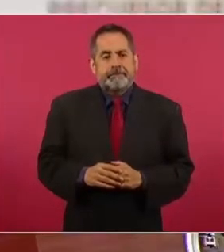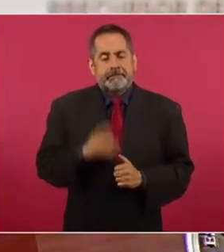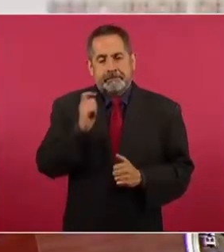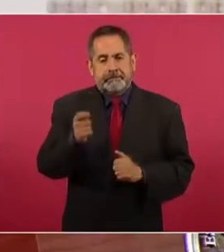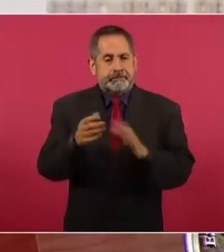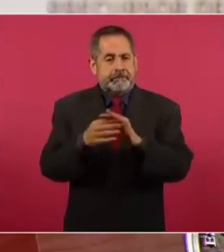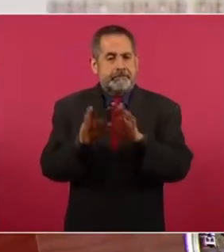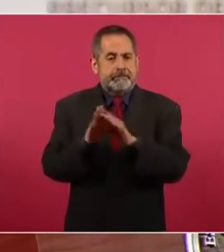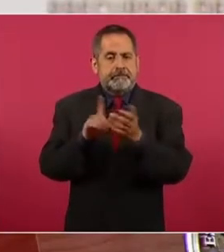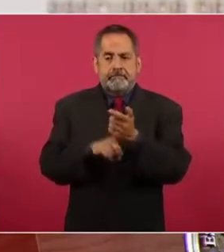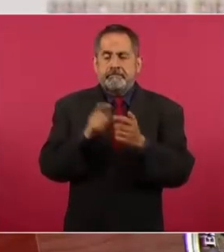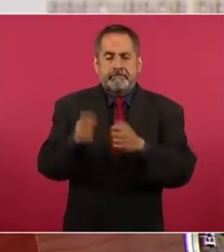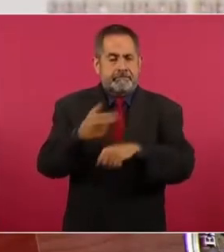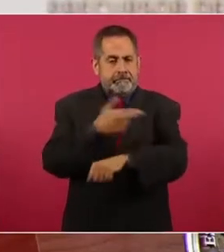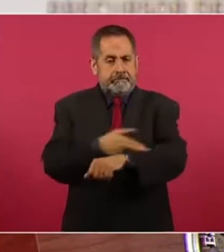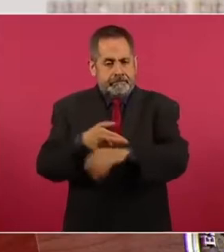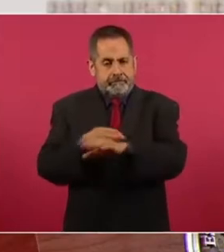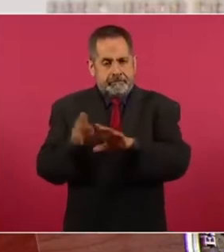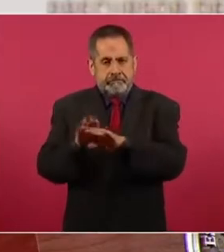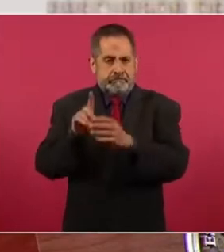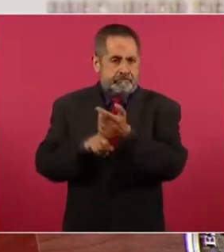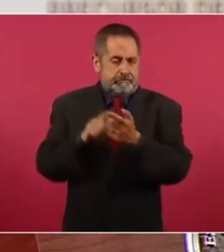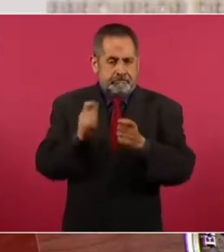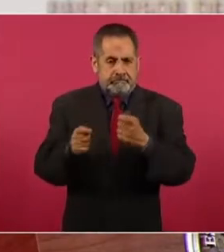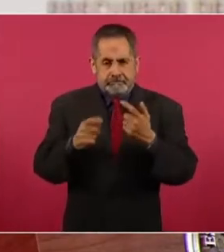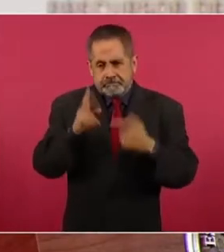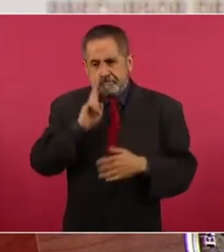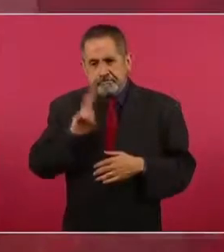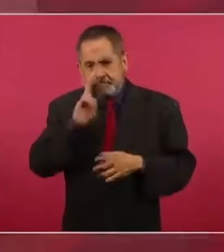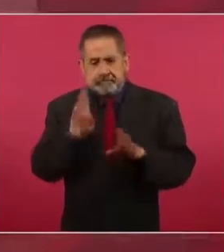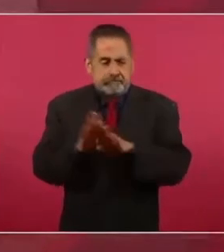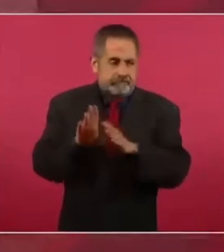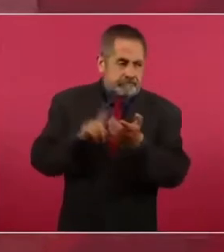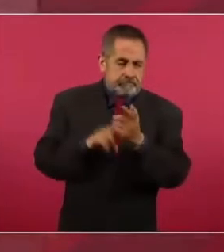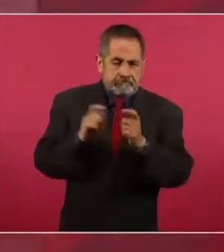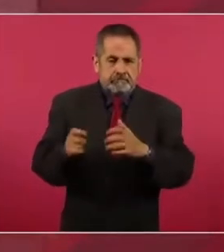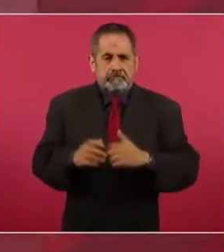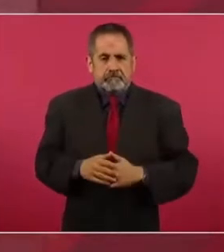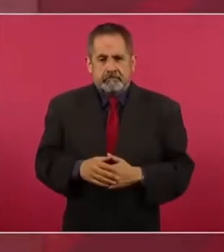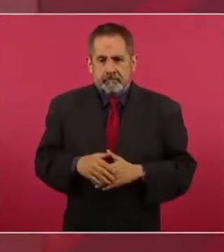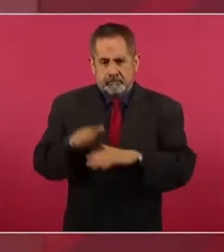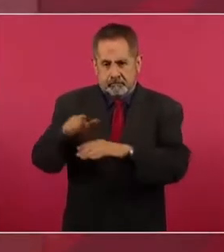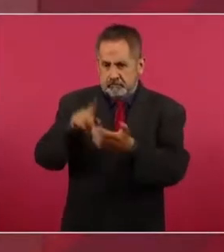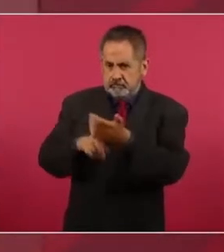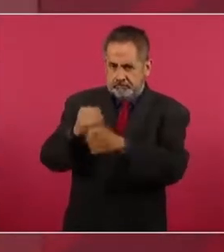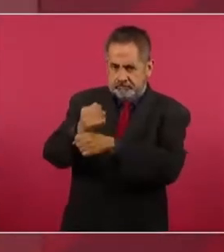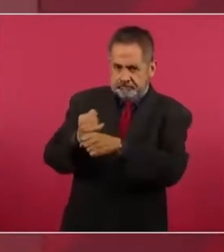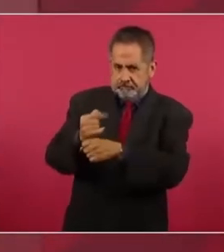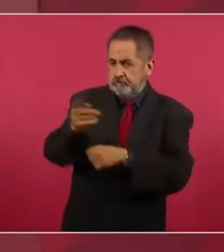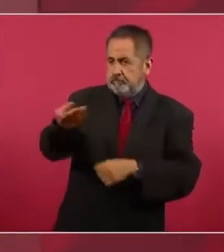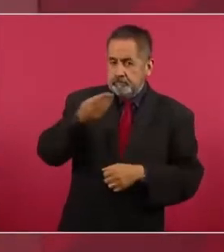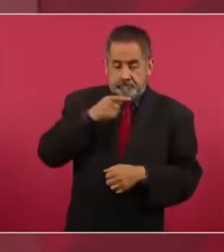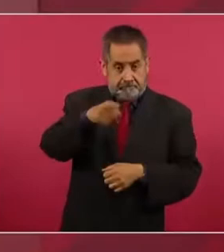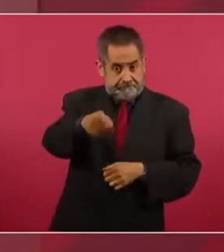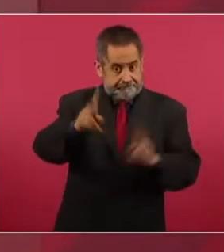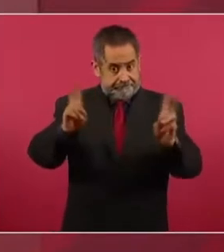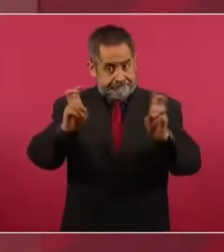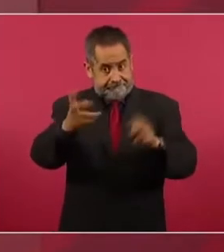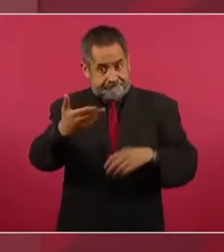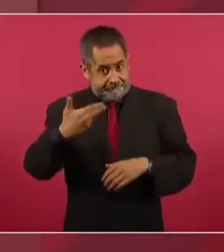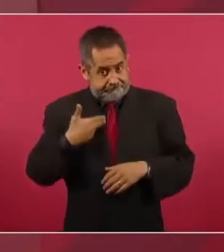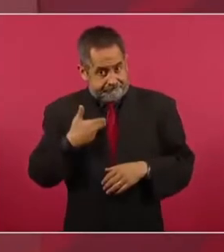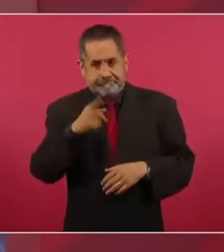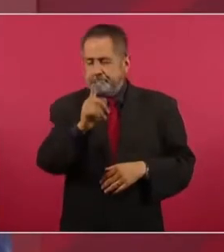vamos a estar pendientes. Qué sobre bien esta que, investigación. Sí, qué bien que tratas ese